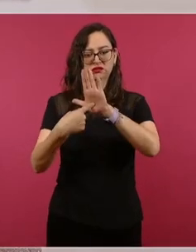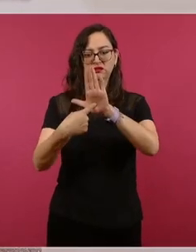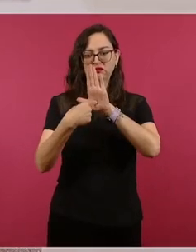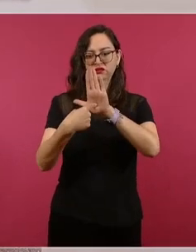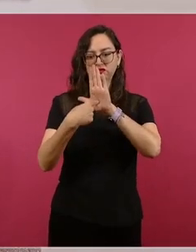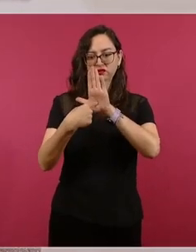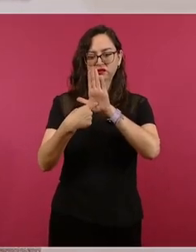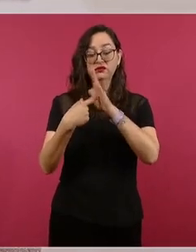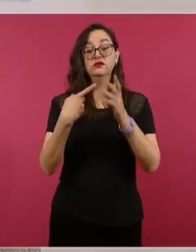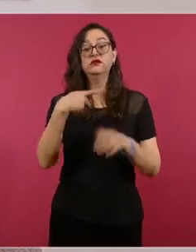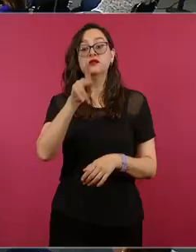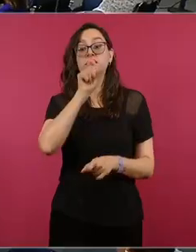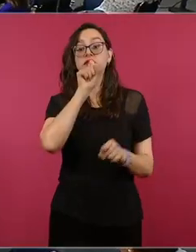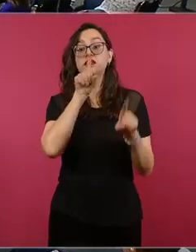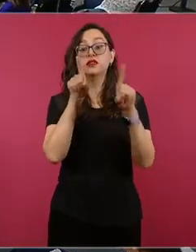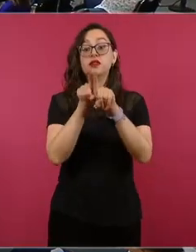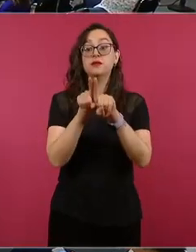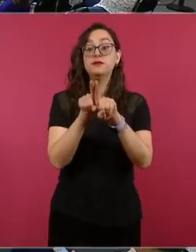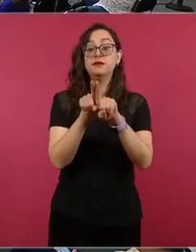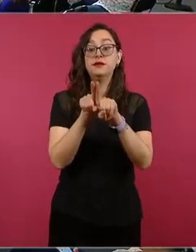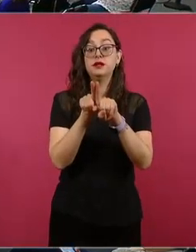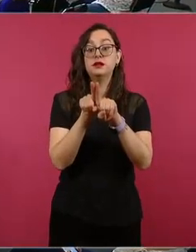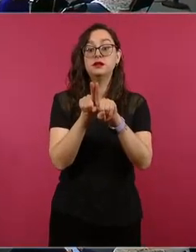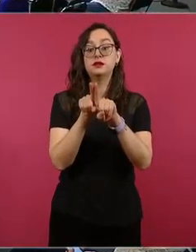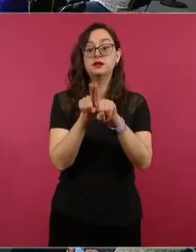y también que